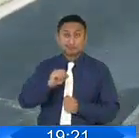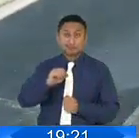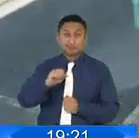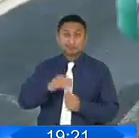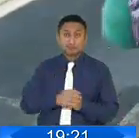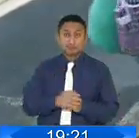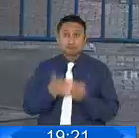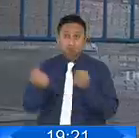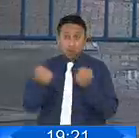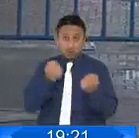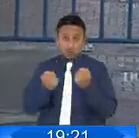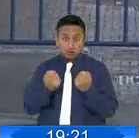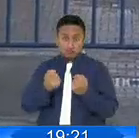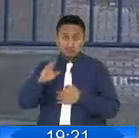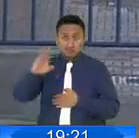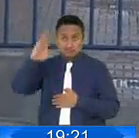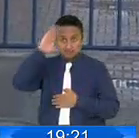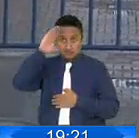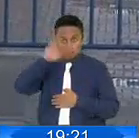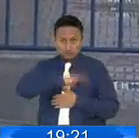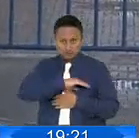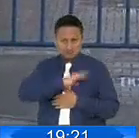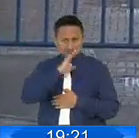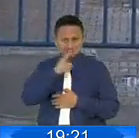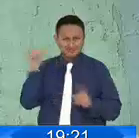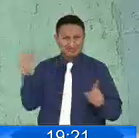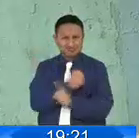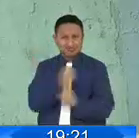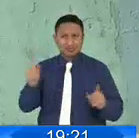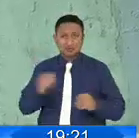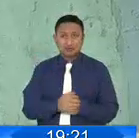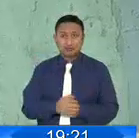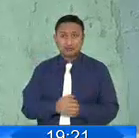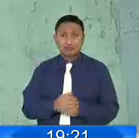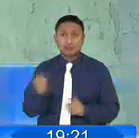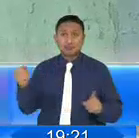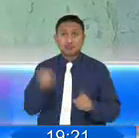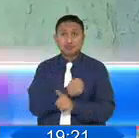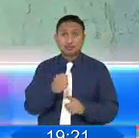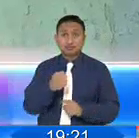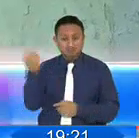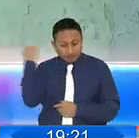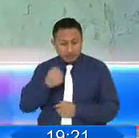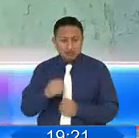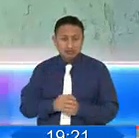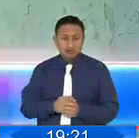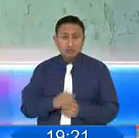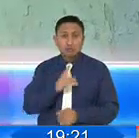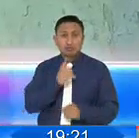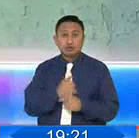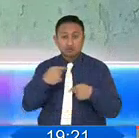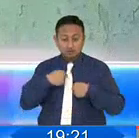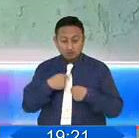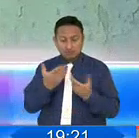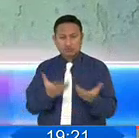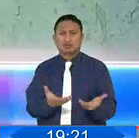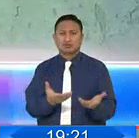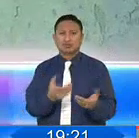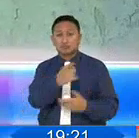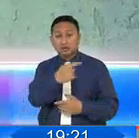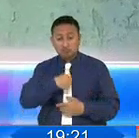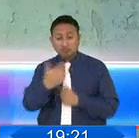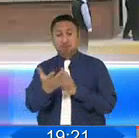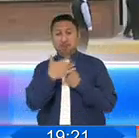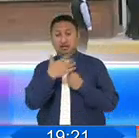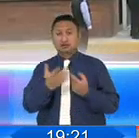durante los controles que realizan los agentes metropolitanos. Nos pegan, nos tratan mal, por eso a veces nosotros actuamos así, porque a veces ellos nos tratan